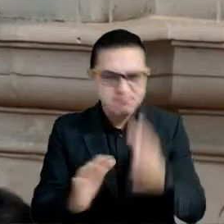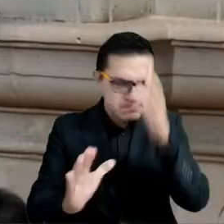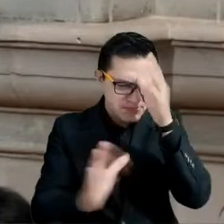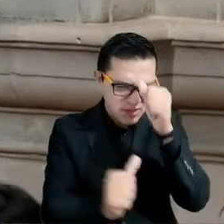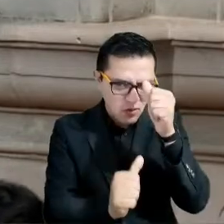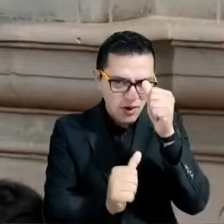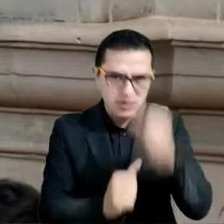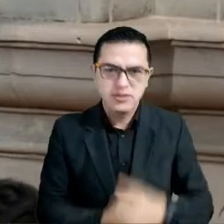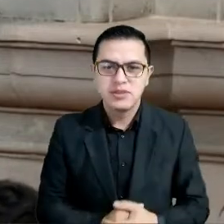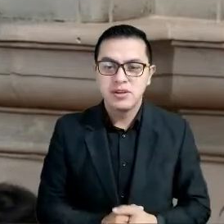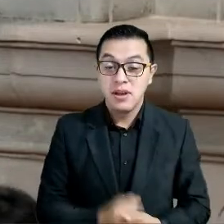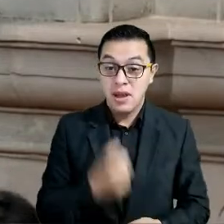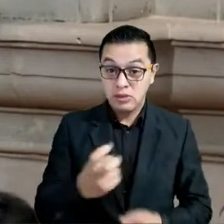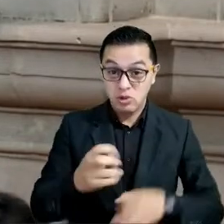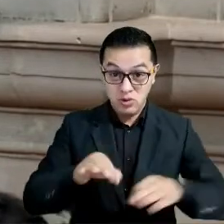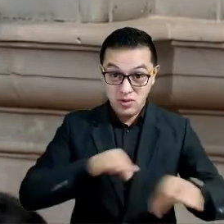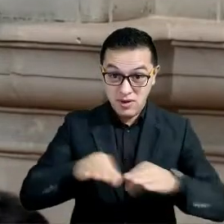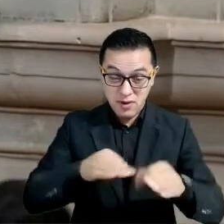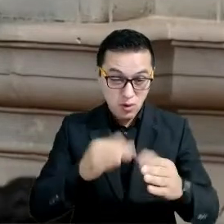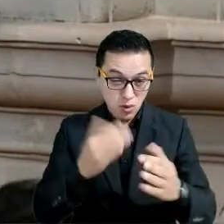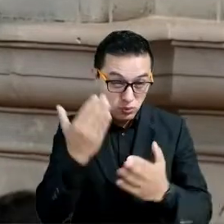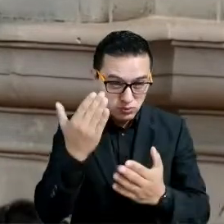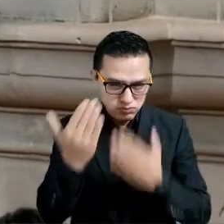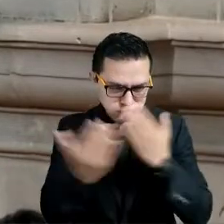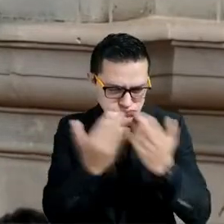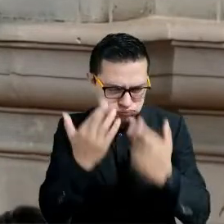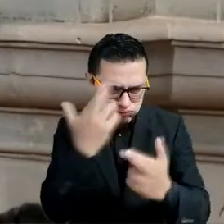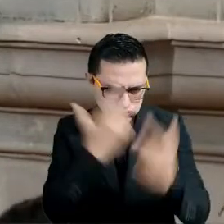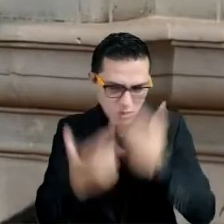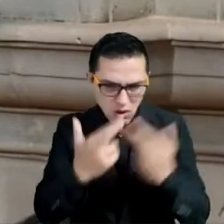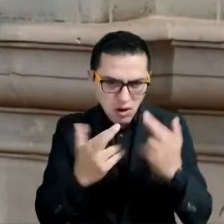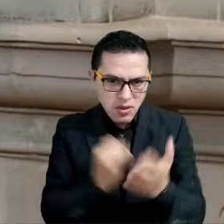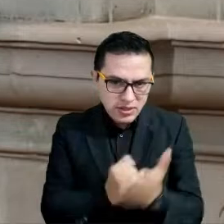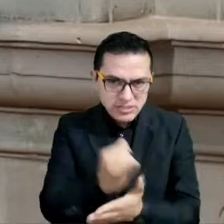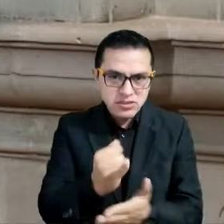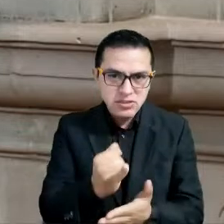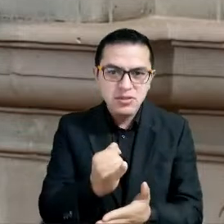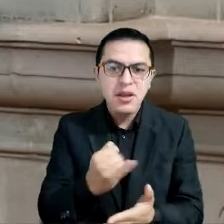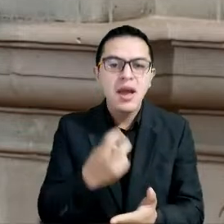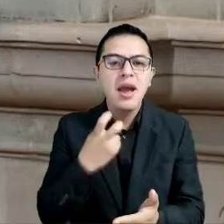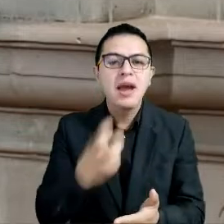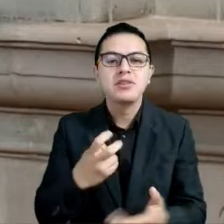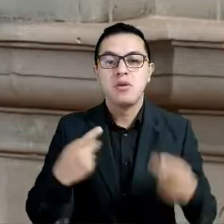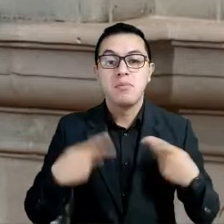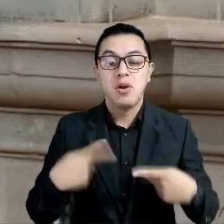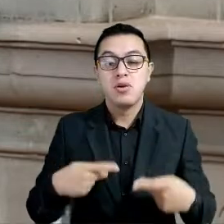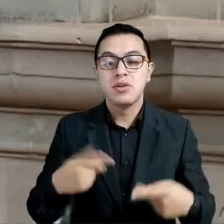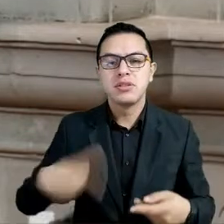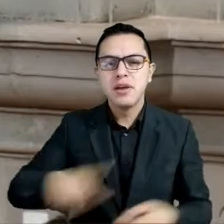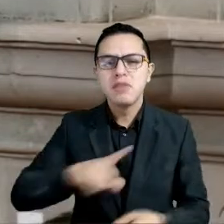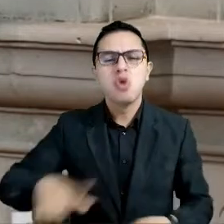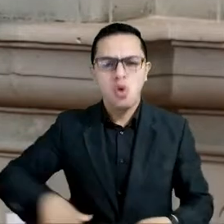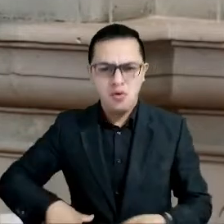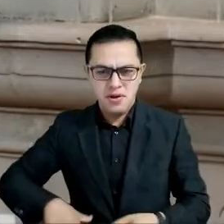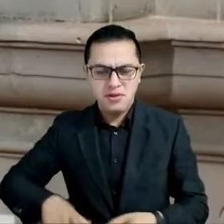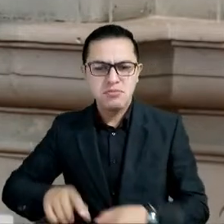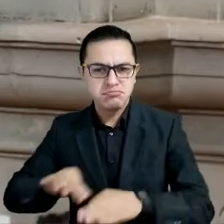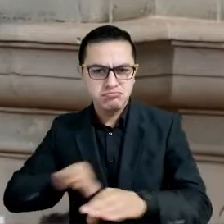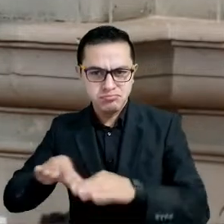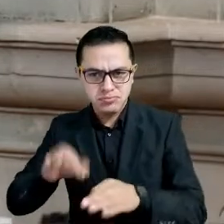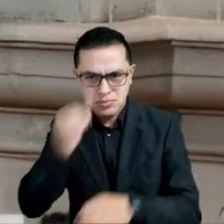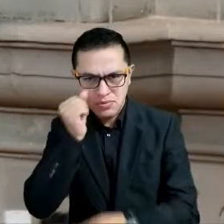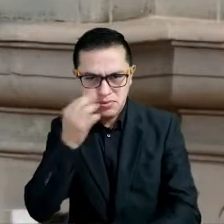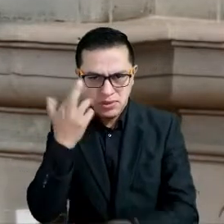dictaminación, se contó con la presencia, participación de personas servidoras públicas de la Secretaría de